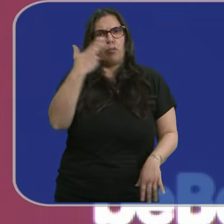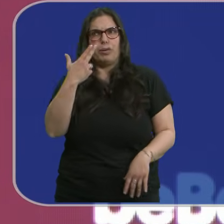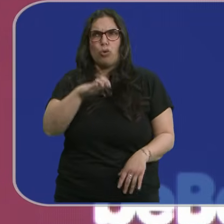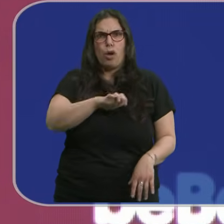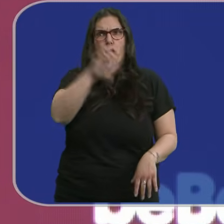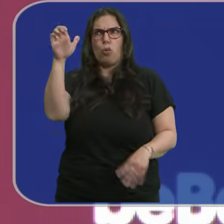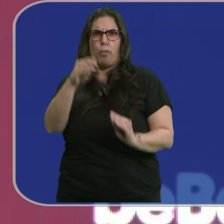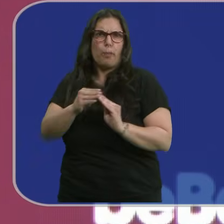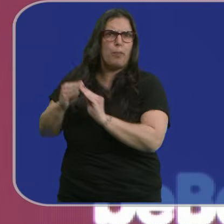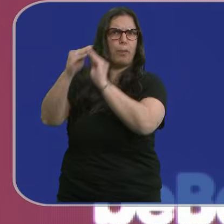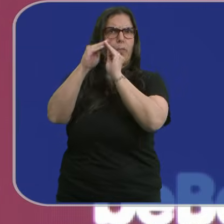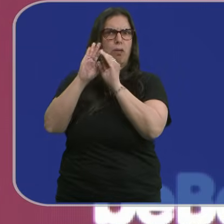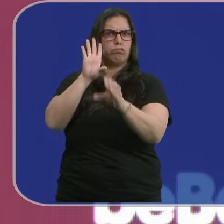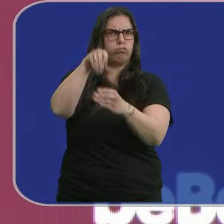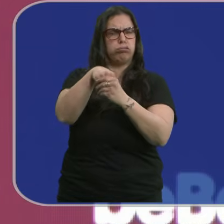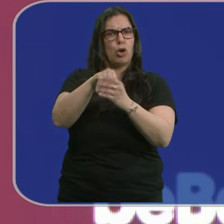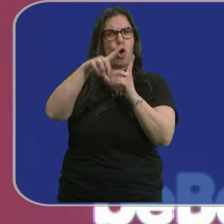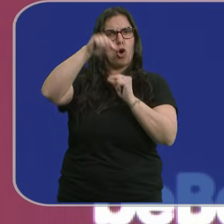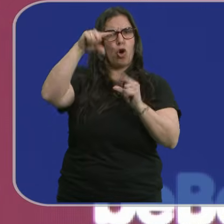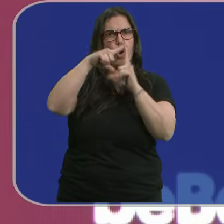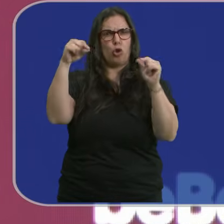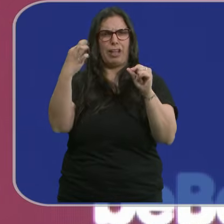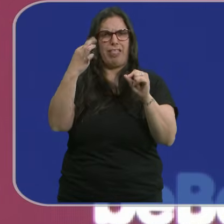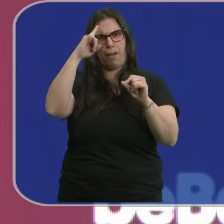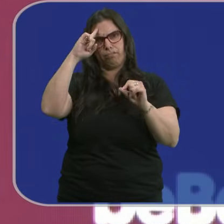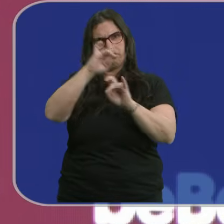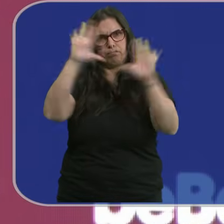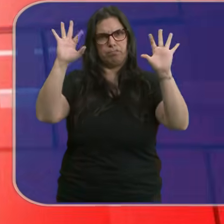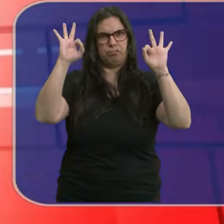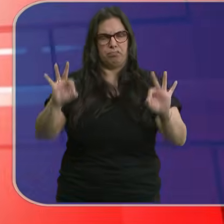toda Europa con la OTAN debe ser inequívoco.